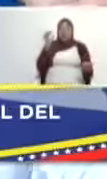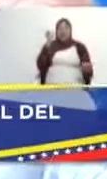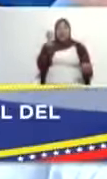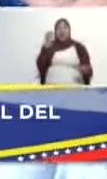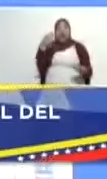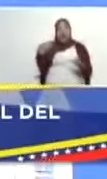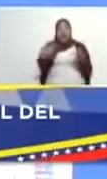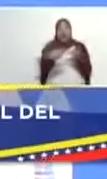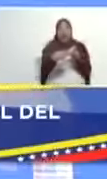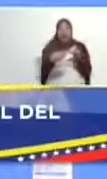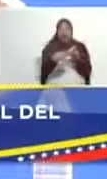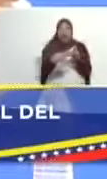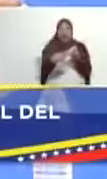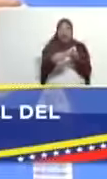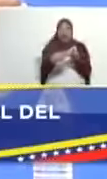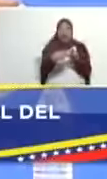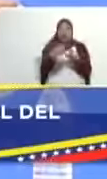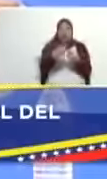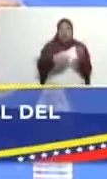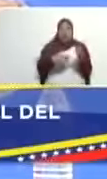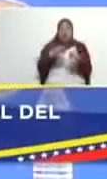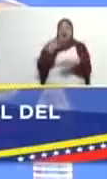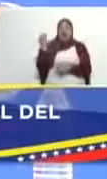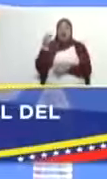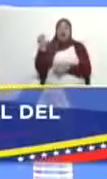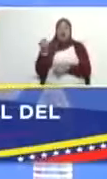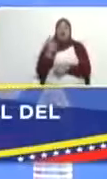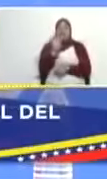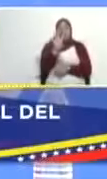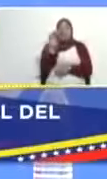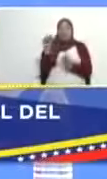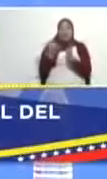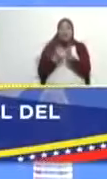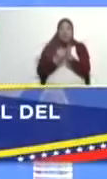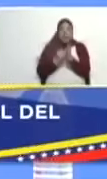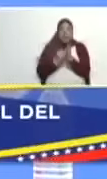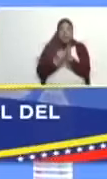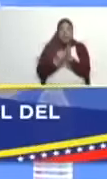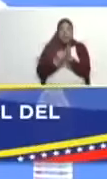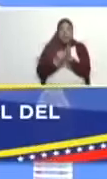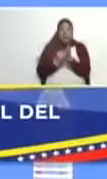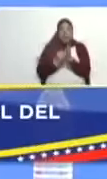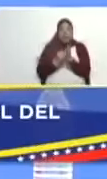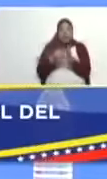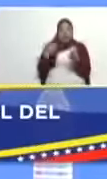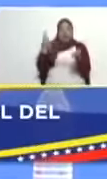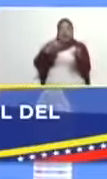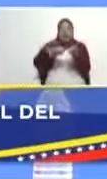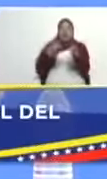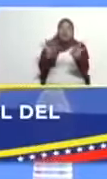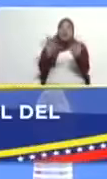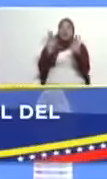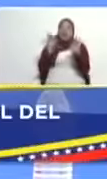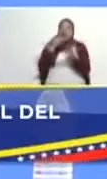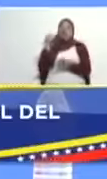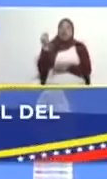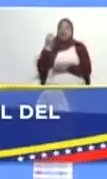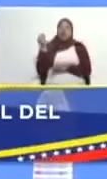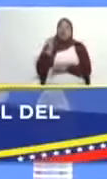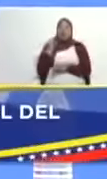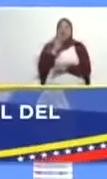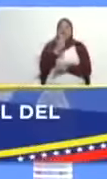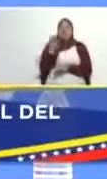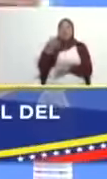tarjeta y vamos a entregar 40.000 créditos especiales para